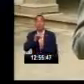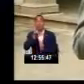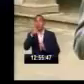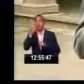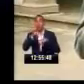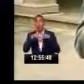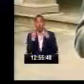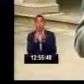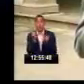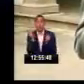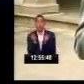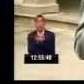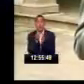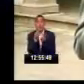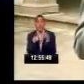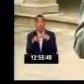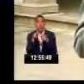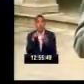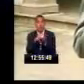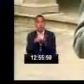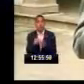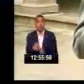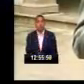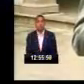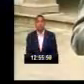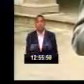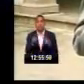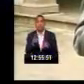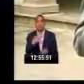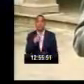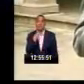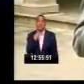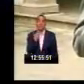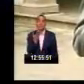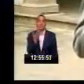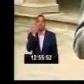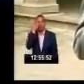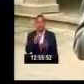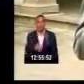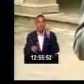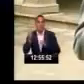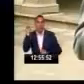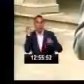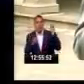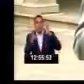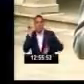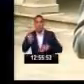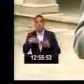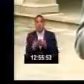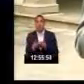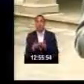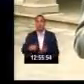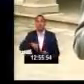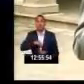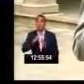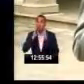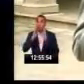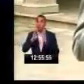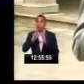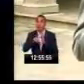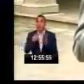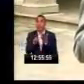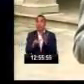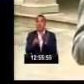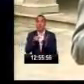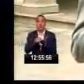grupo de pequeños comerciantes que también resultaron afectados por estas jornadas de manifestaciones. Vamos a estar pendientes de lo que